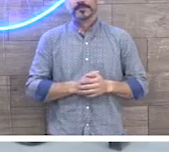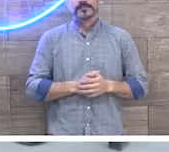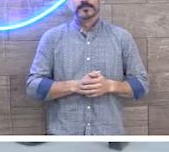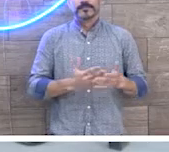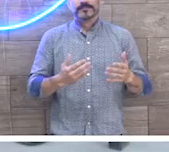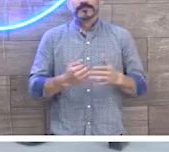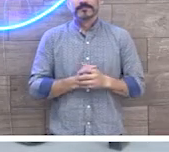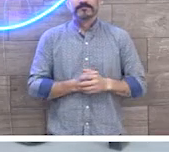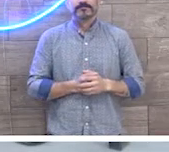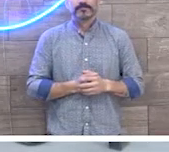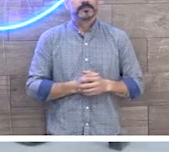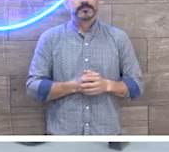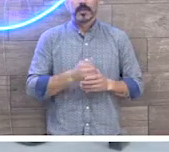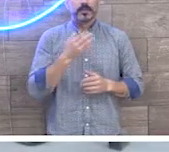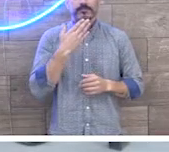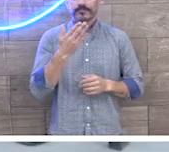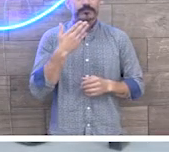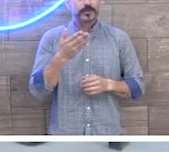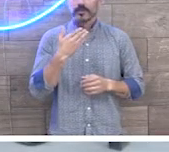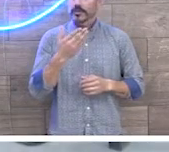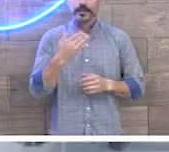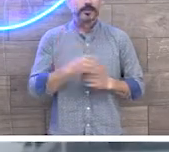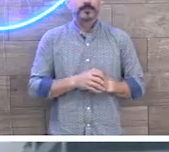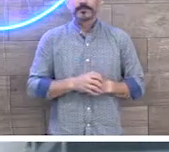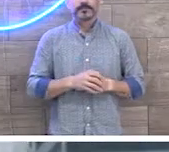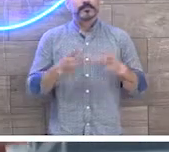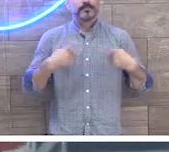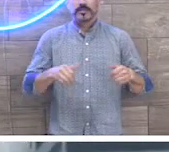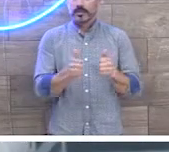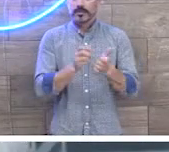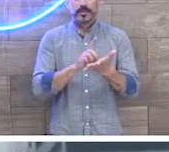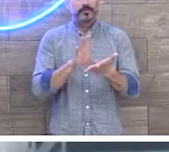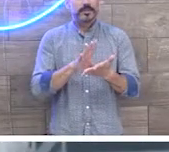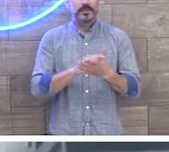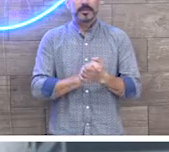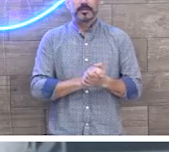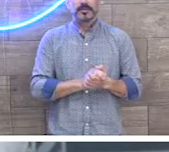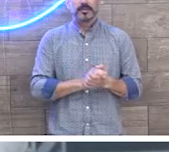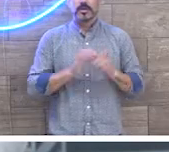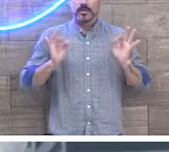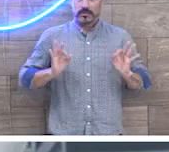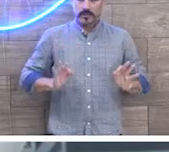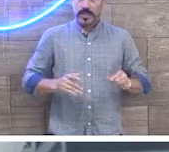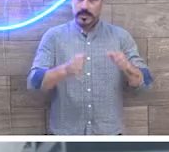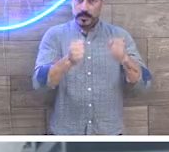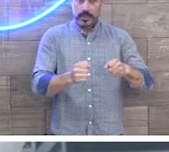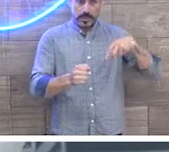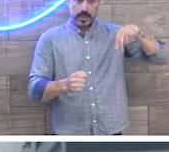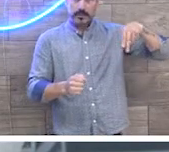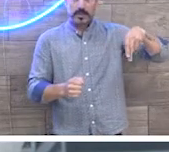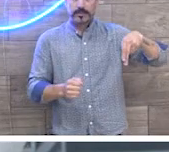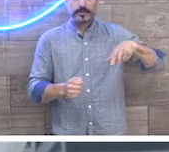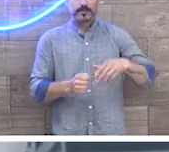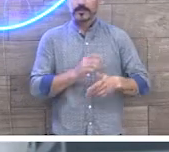condiciones para que las personas con discapacidad puedan estar. Y como decía mi, uh-huh, compañero, ¿no? Vamos a incluir a alguien al